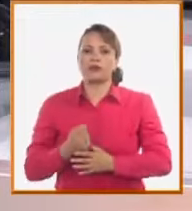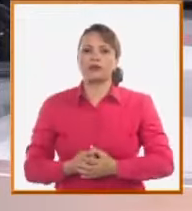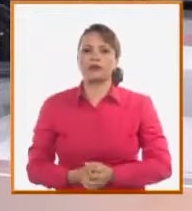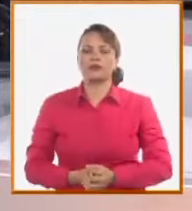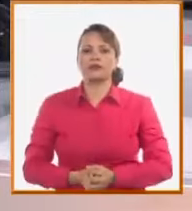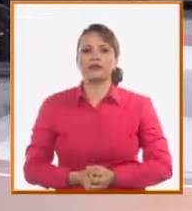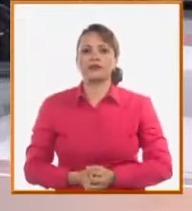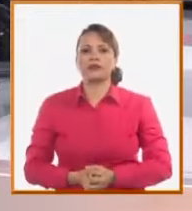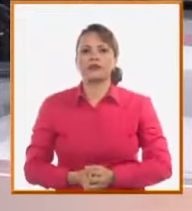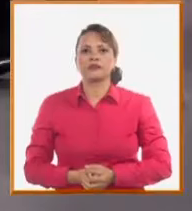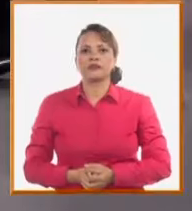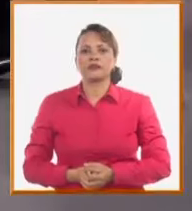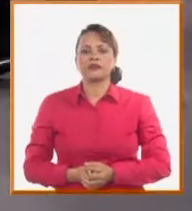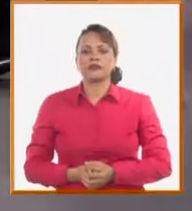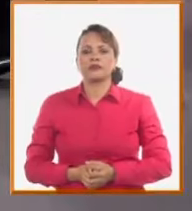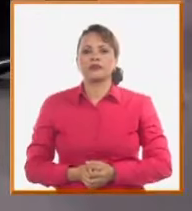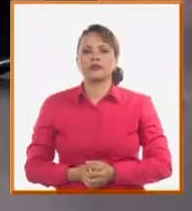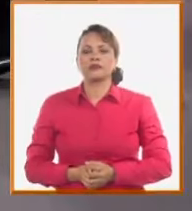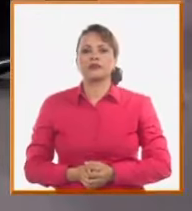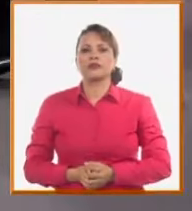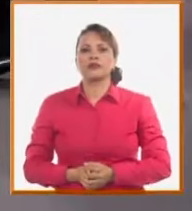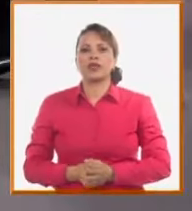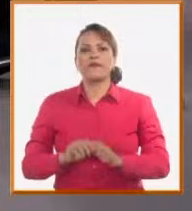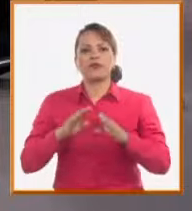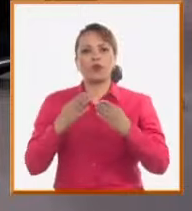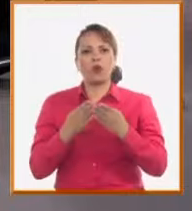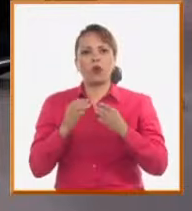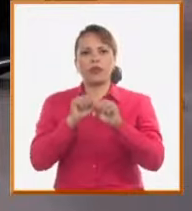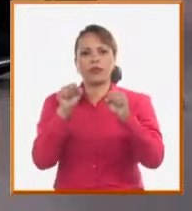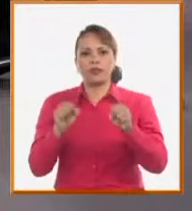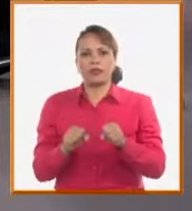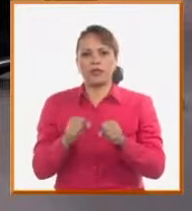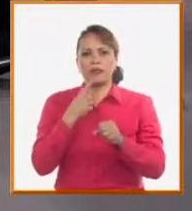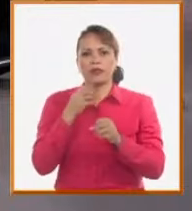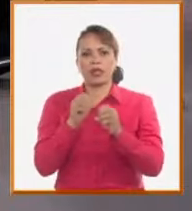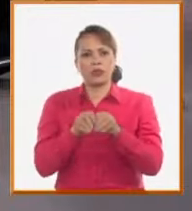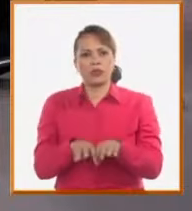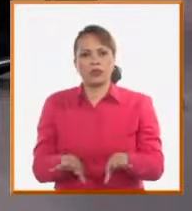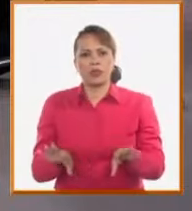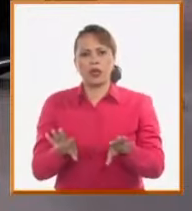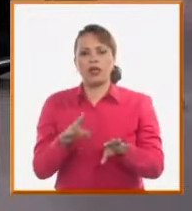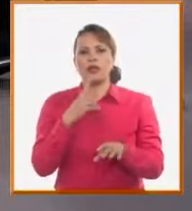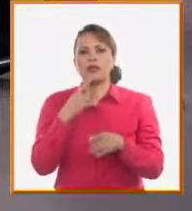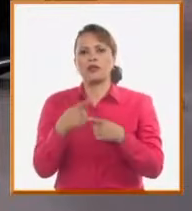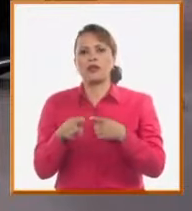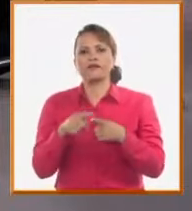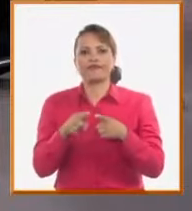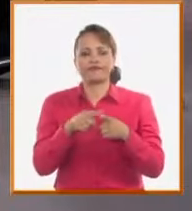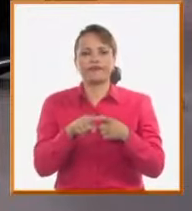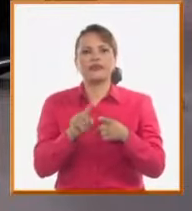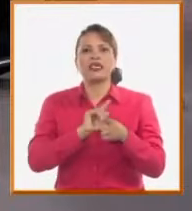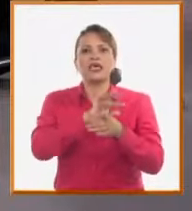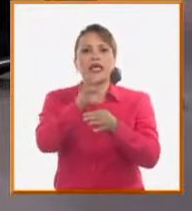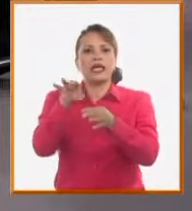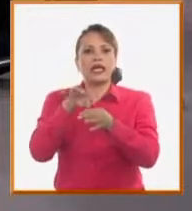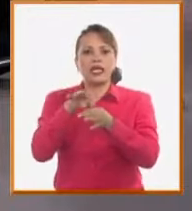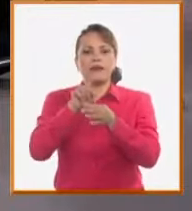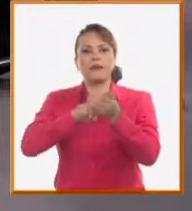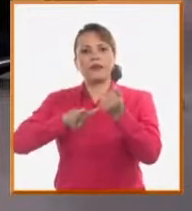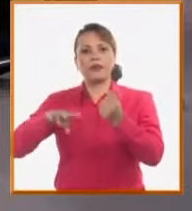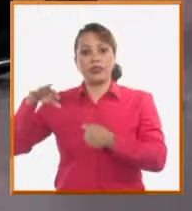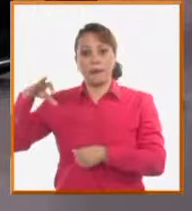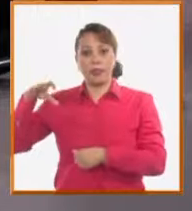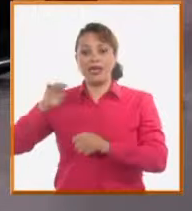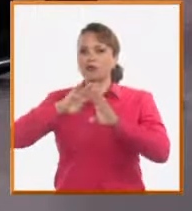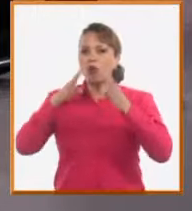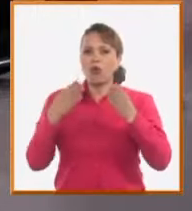sí, todo el sistema de curación, tanto natural como artificial en la provincia de Pinar del